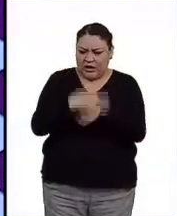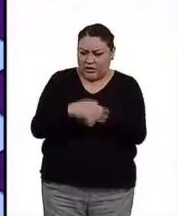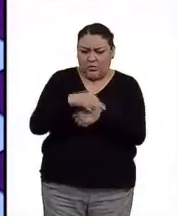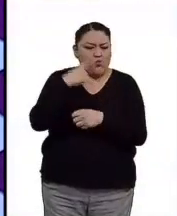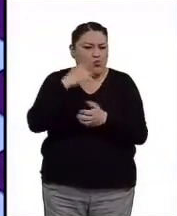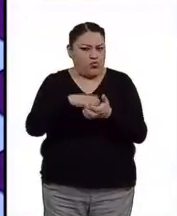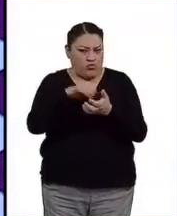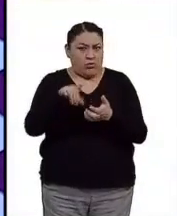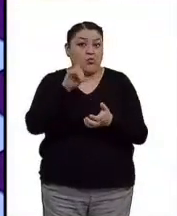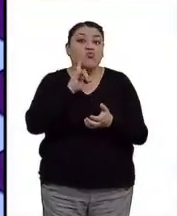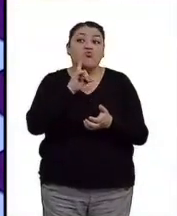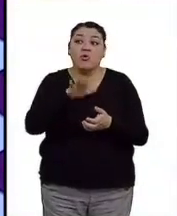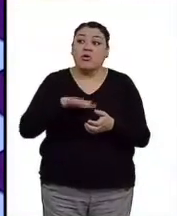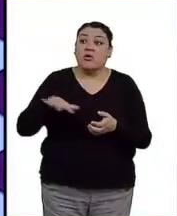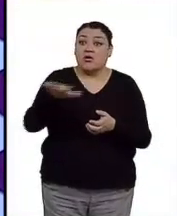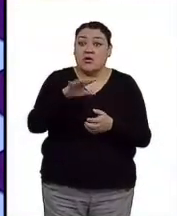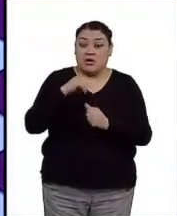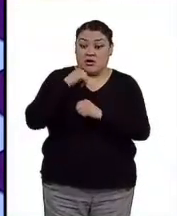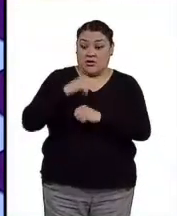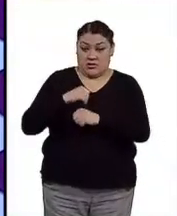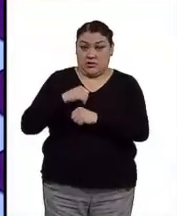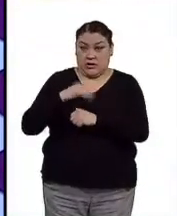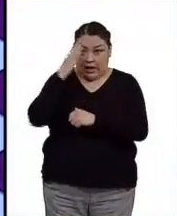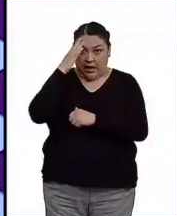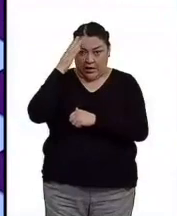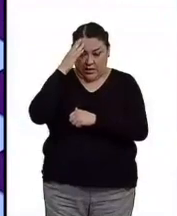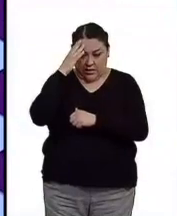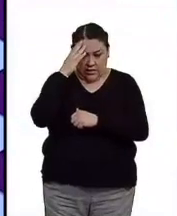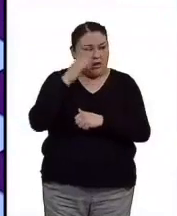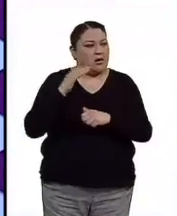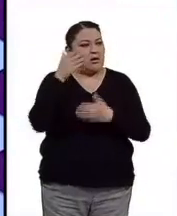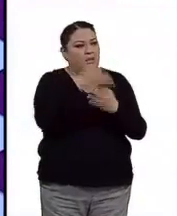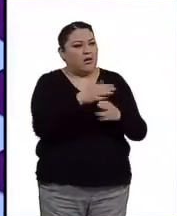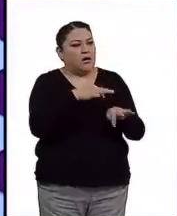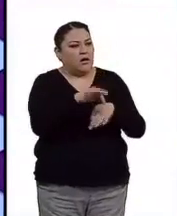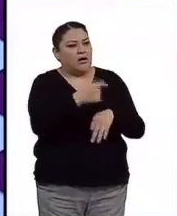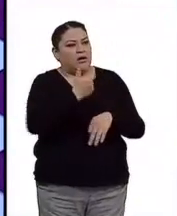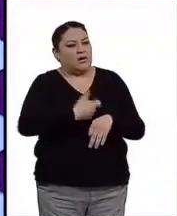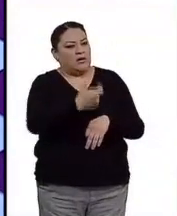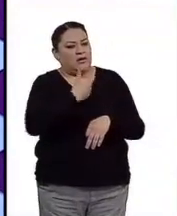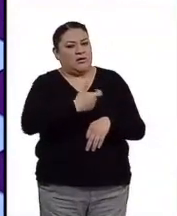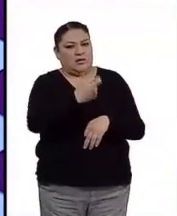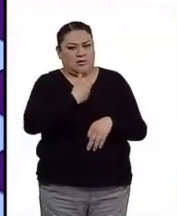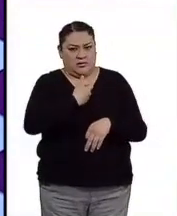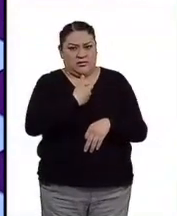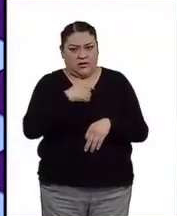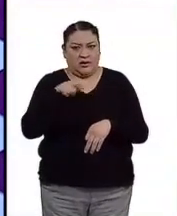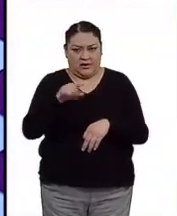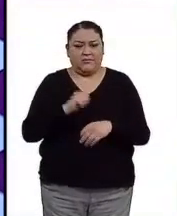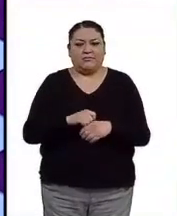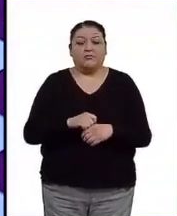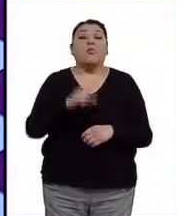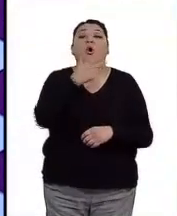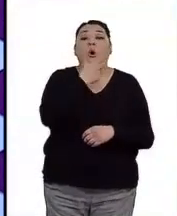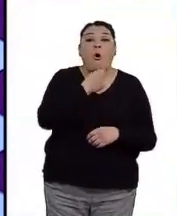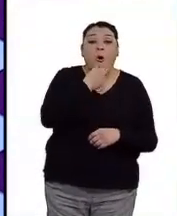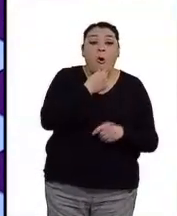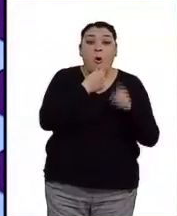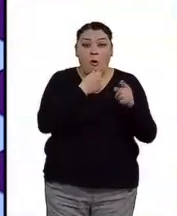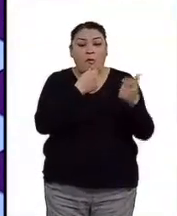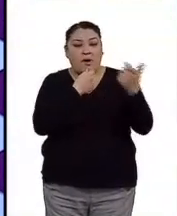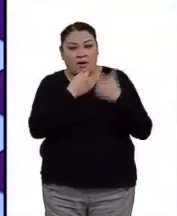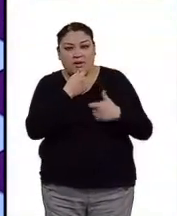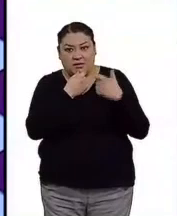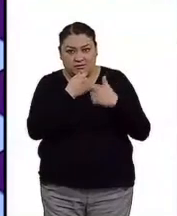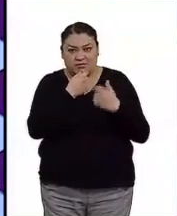mujer es jefa de hogar, ella es quien obtiene los ingresos. Y cuando el hombre es jefe de hogar, 67% de las mujeres son perceptoras de